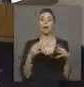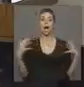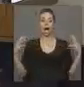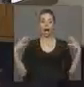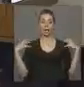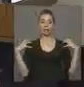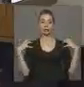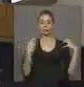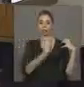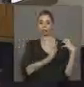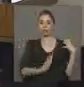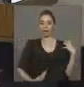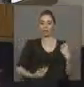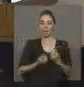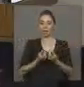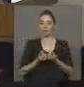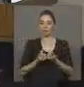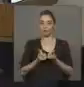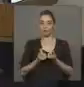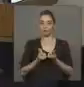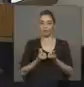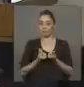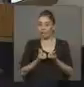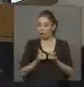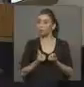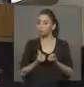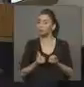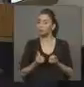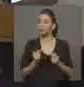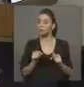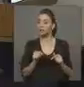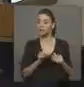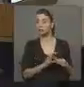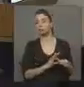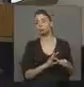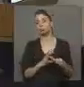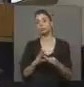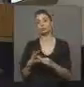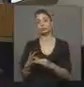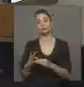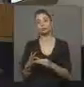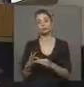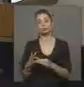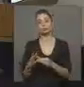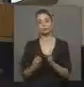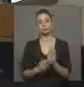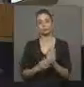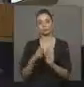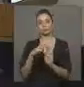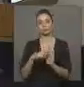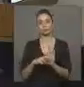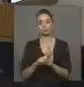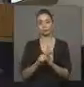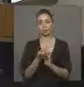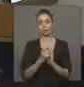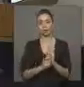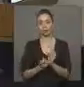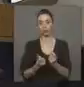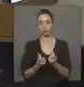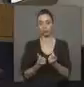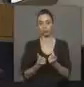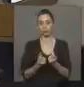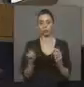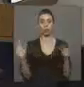responsabilidad fiscal. Y es esta la razón por la cual este proyecto de ley de presupuestos ha sido